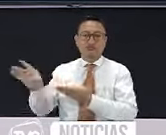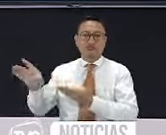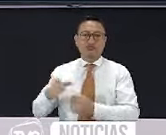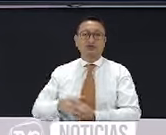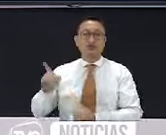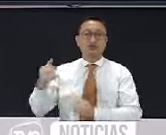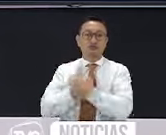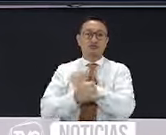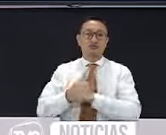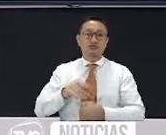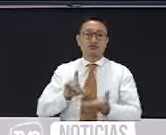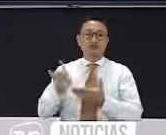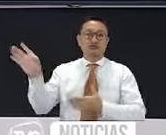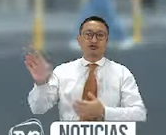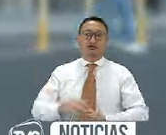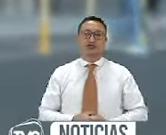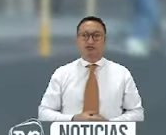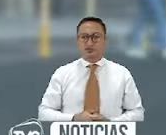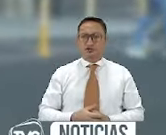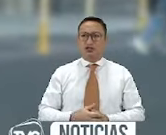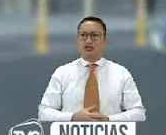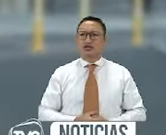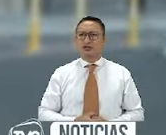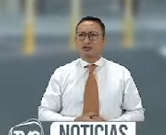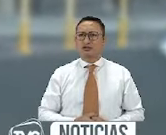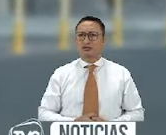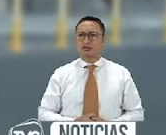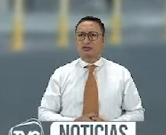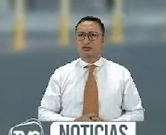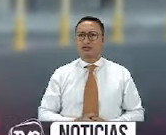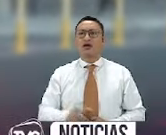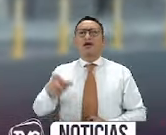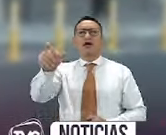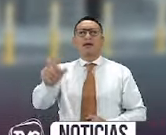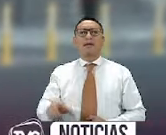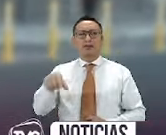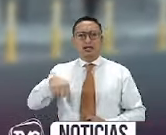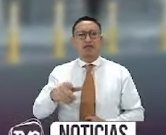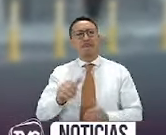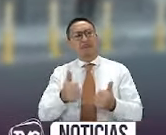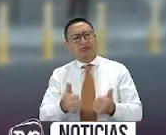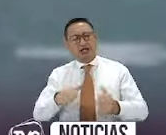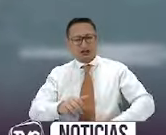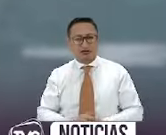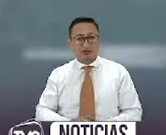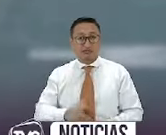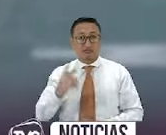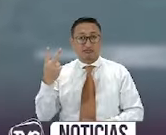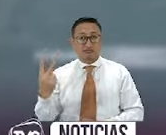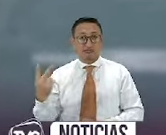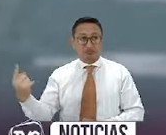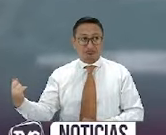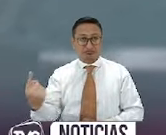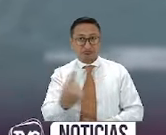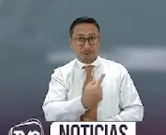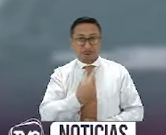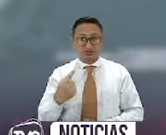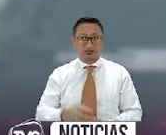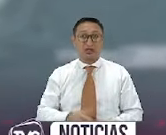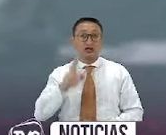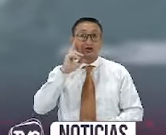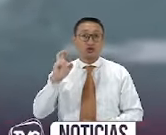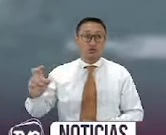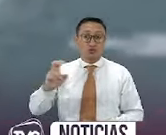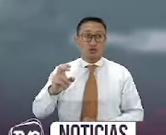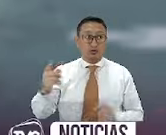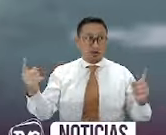origen. Bajo la fachada de buenas gentes y transeúntes amigables, los sospechosos hacían de las suyas con cuanto turista se les cruce por